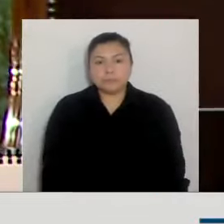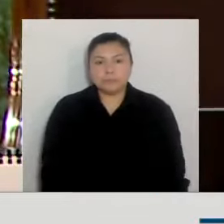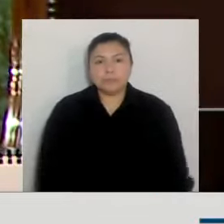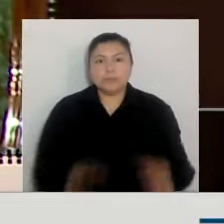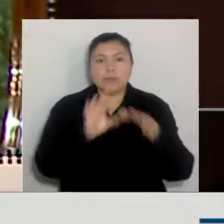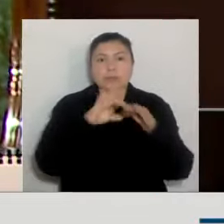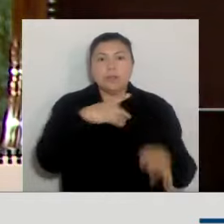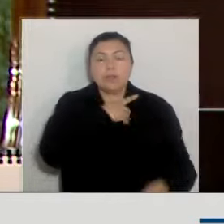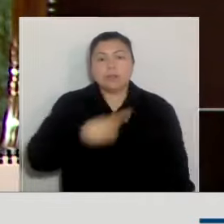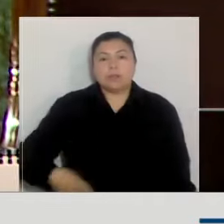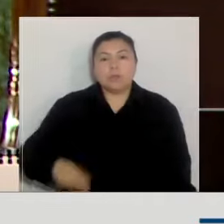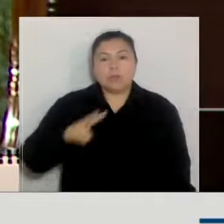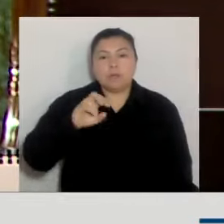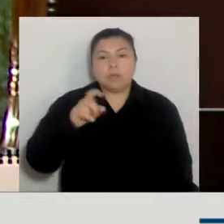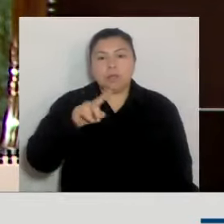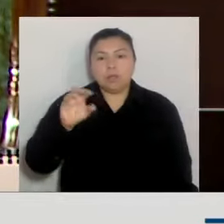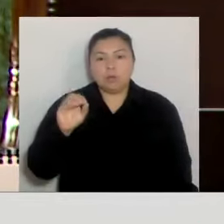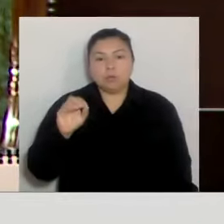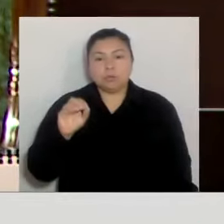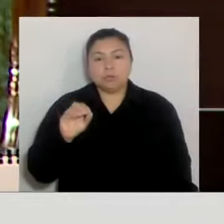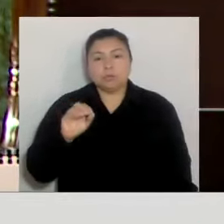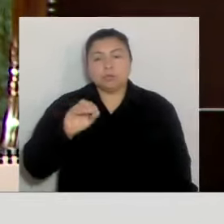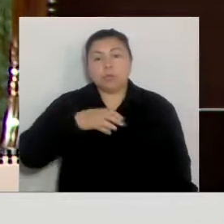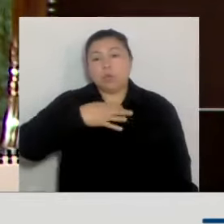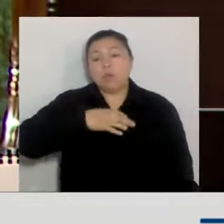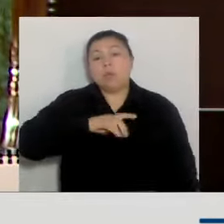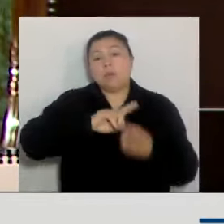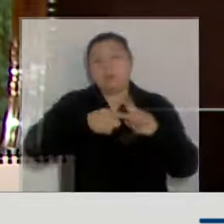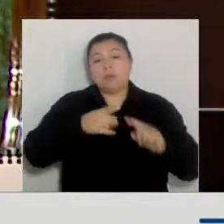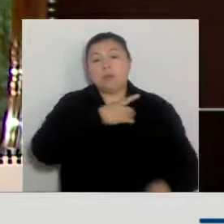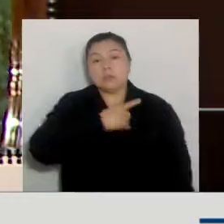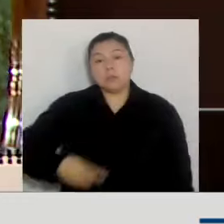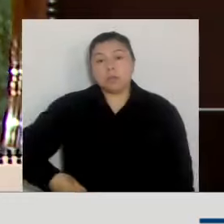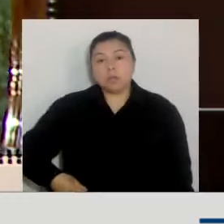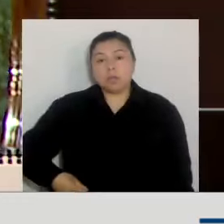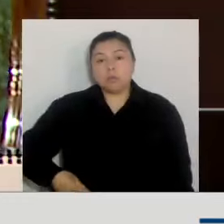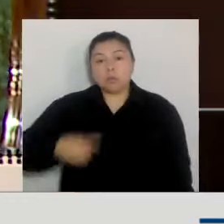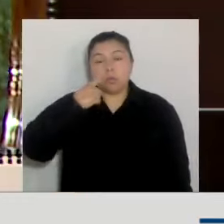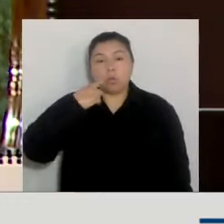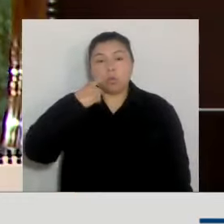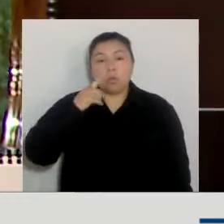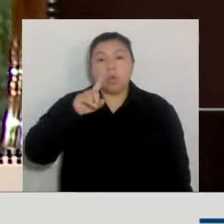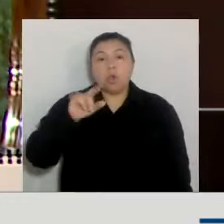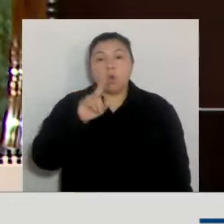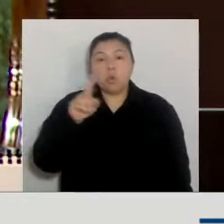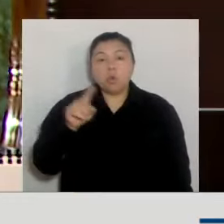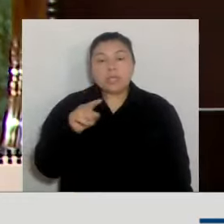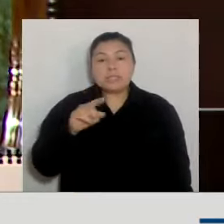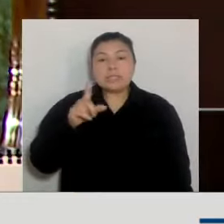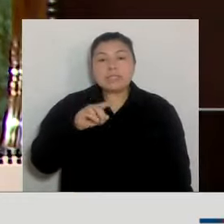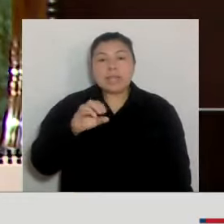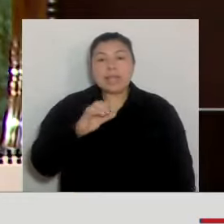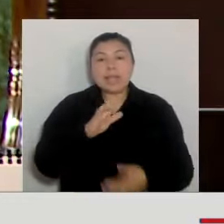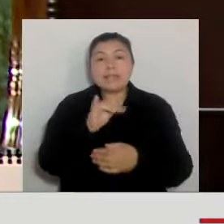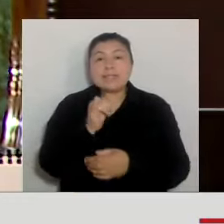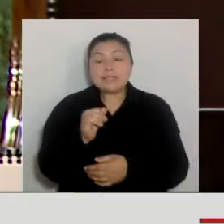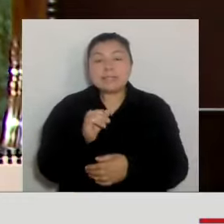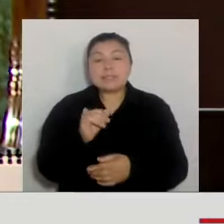veloso a continuación tiene la palabra el diputado Luis Sánchez y con posterioridad